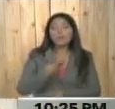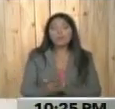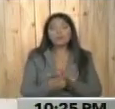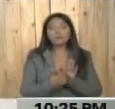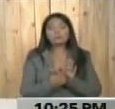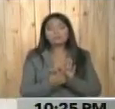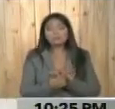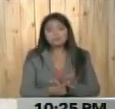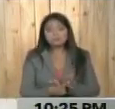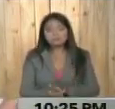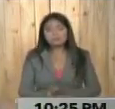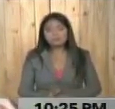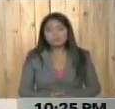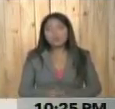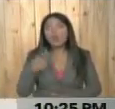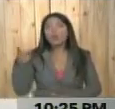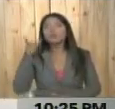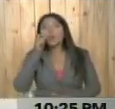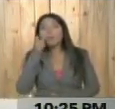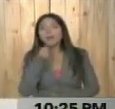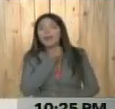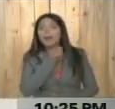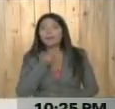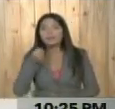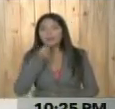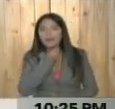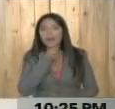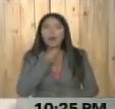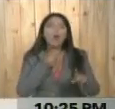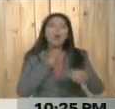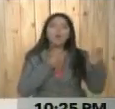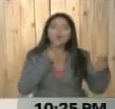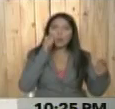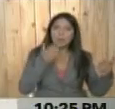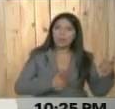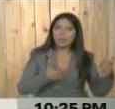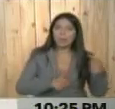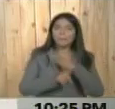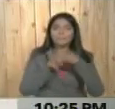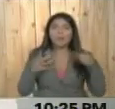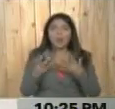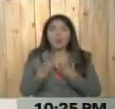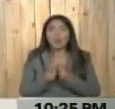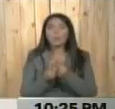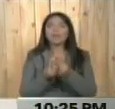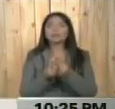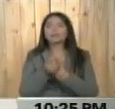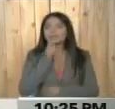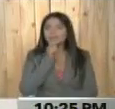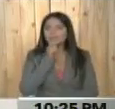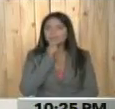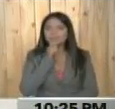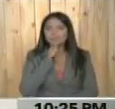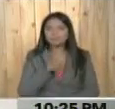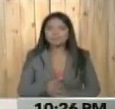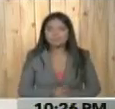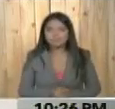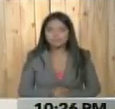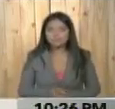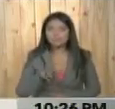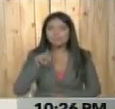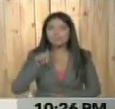venido Manuel Peralta, que es uno de los cantadores, y Rubén, nuestro guitarrista, pero la compañía está formada por más